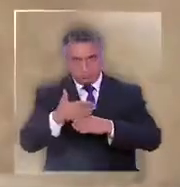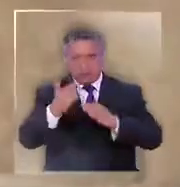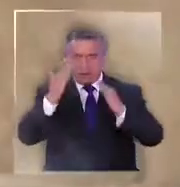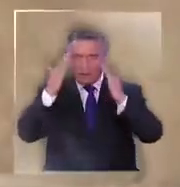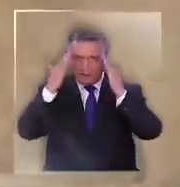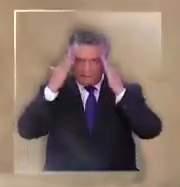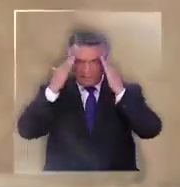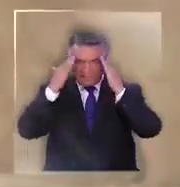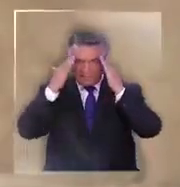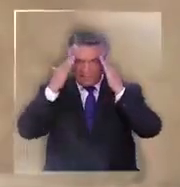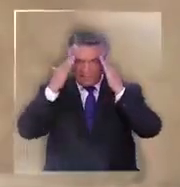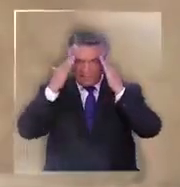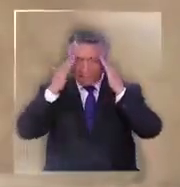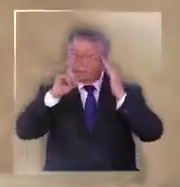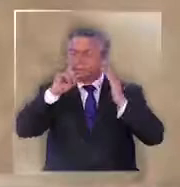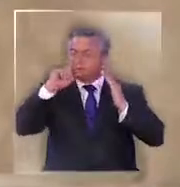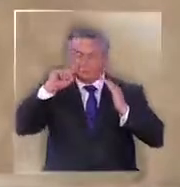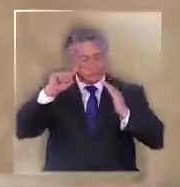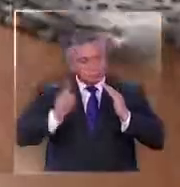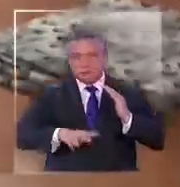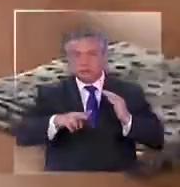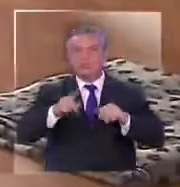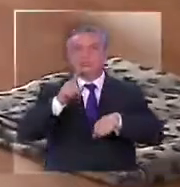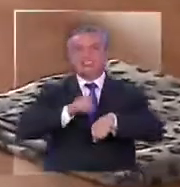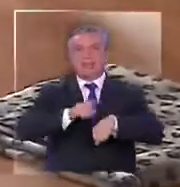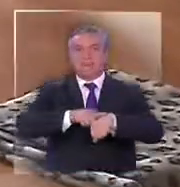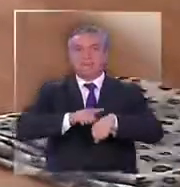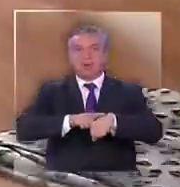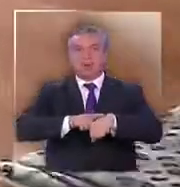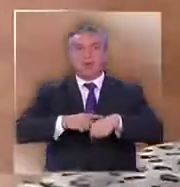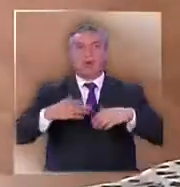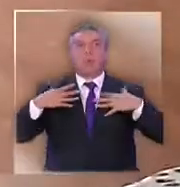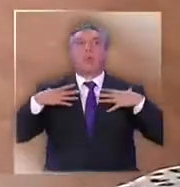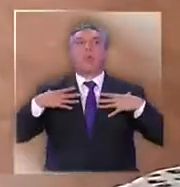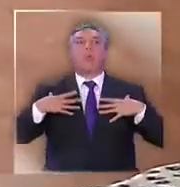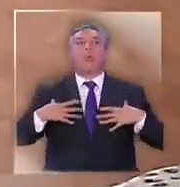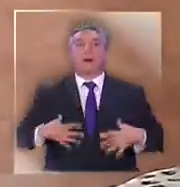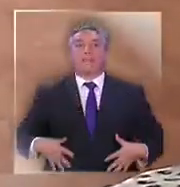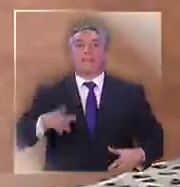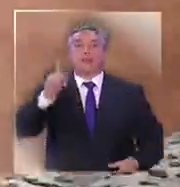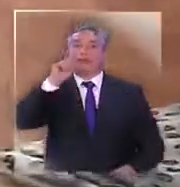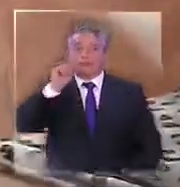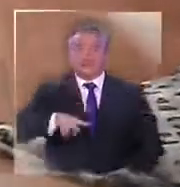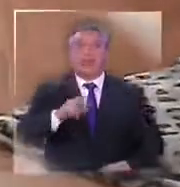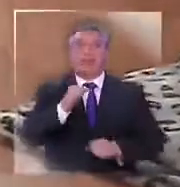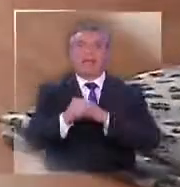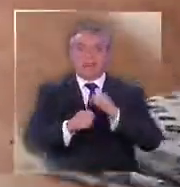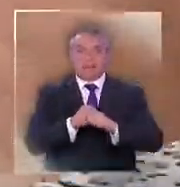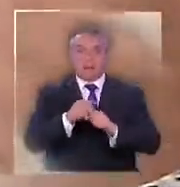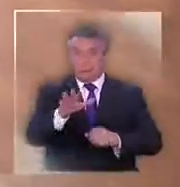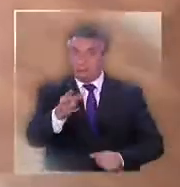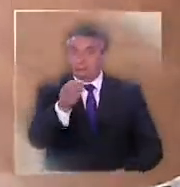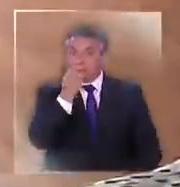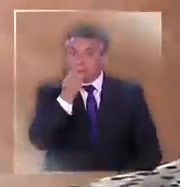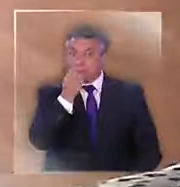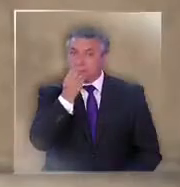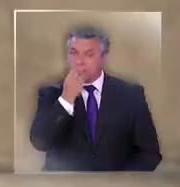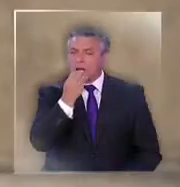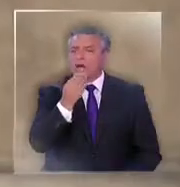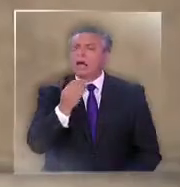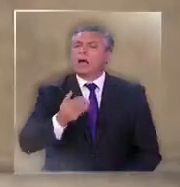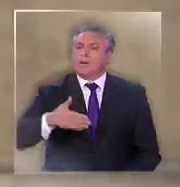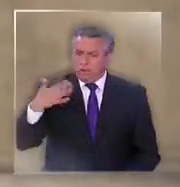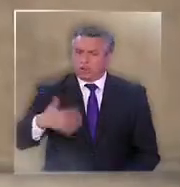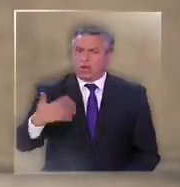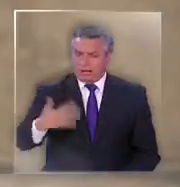sin tiempo y cuerpo sin edad. Sí, la alimentación es súper importante, pero es más